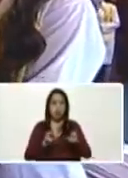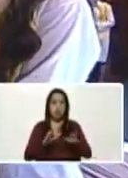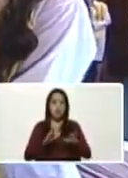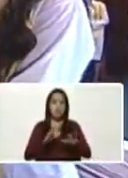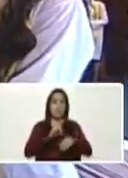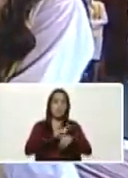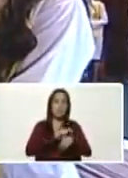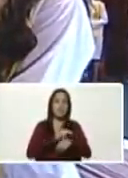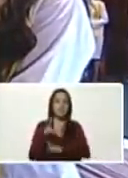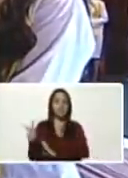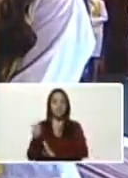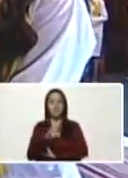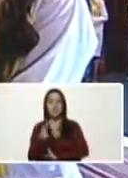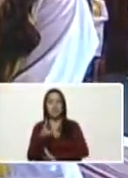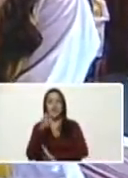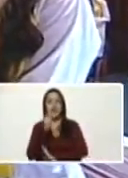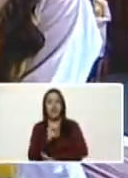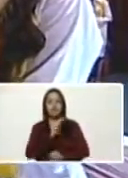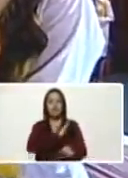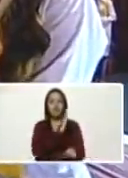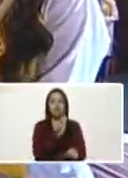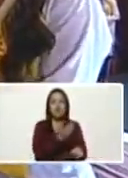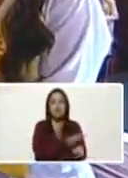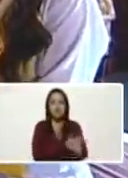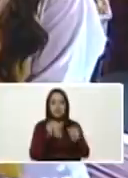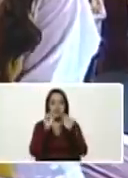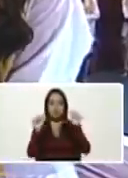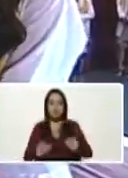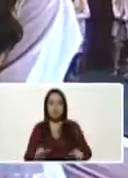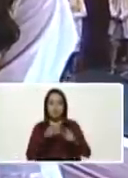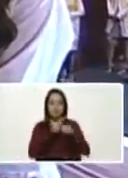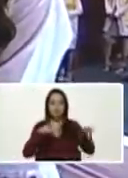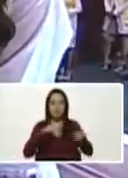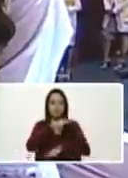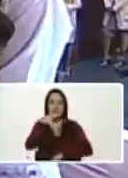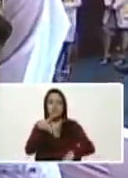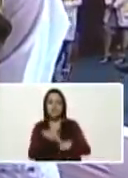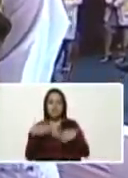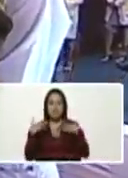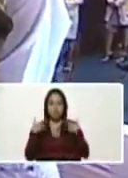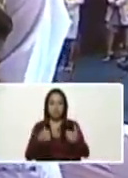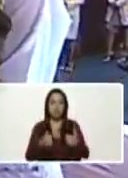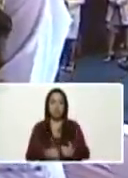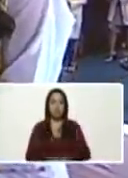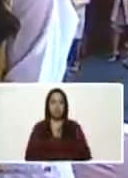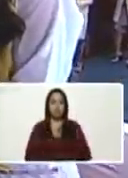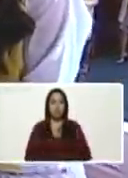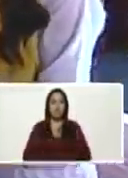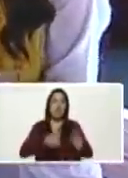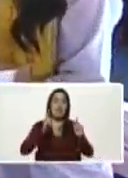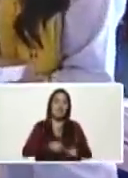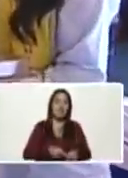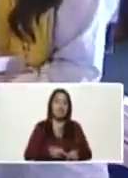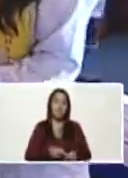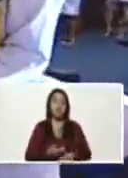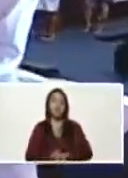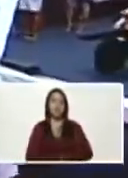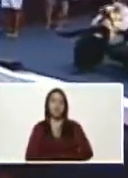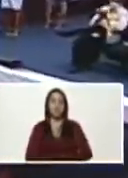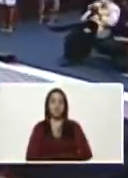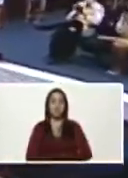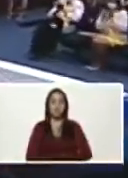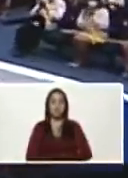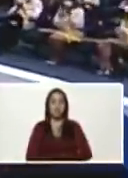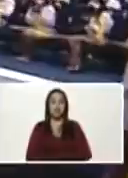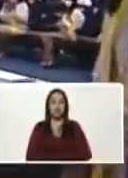Bolivariana de Venezuela para fortalecer el Sistema Público Nacional de Salud, pero que también tienen un carácter